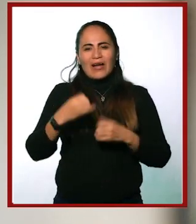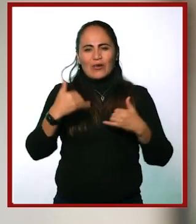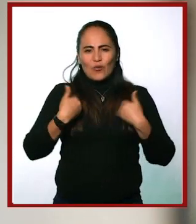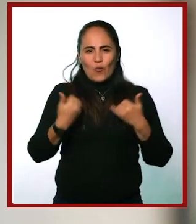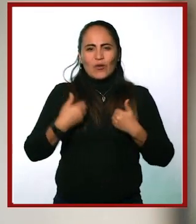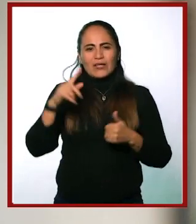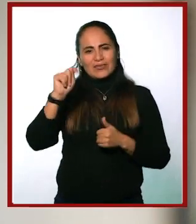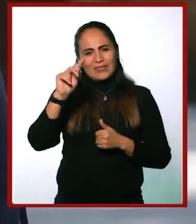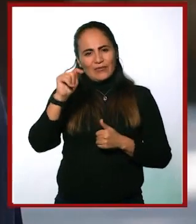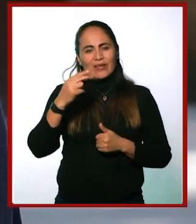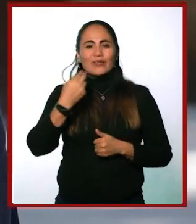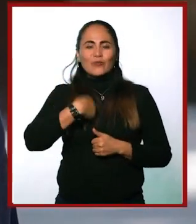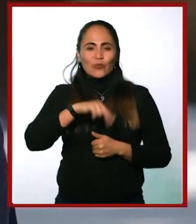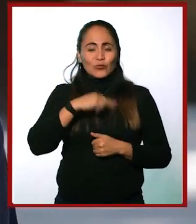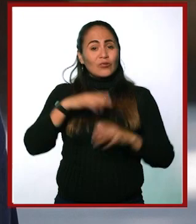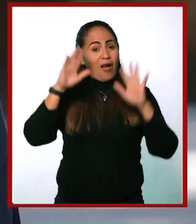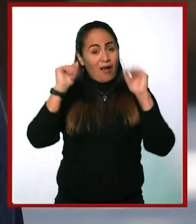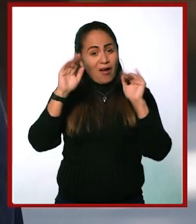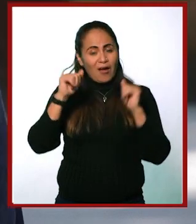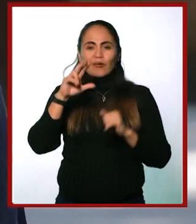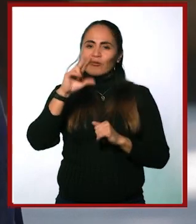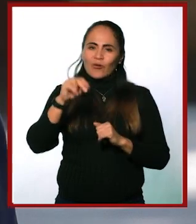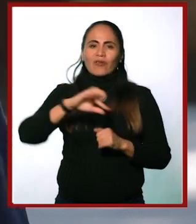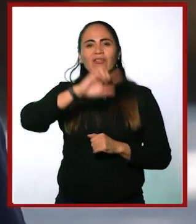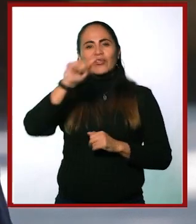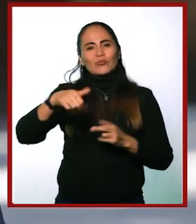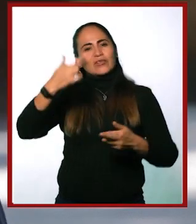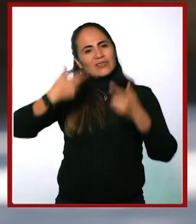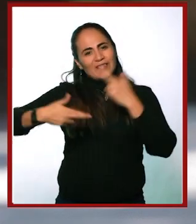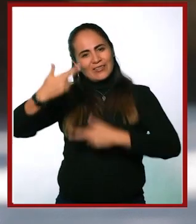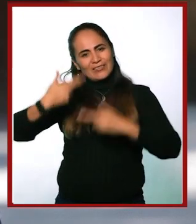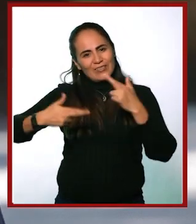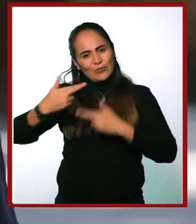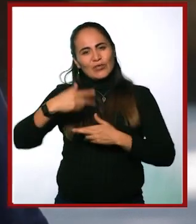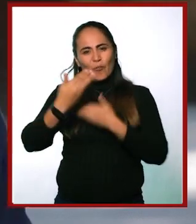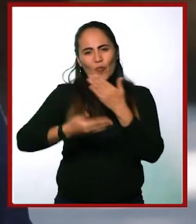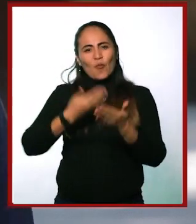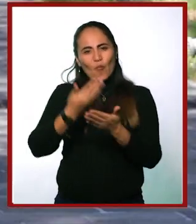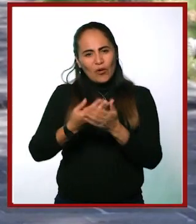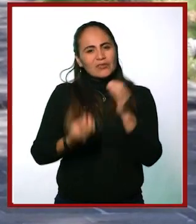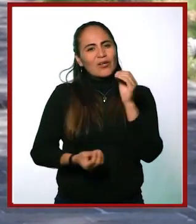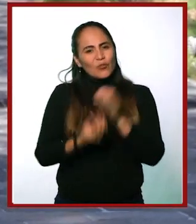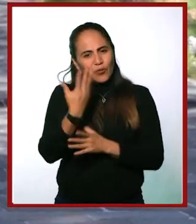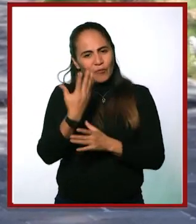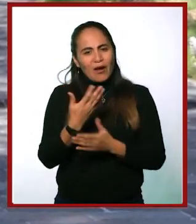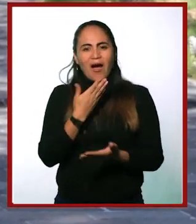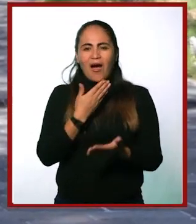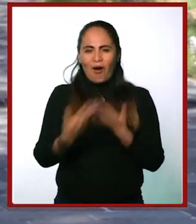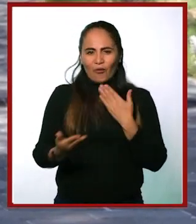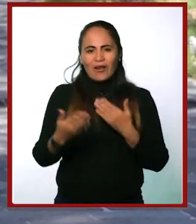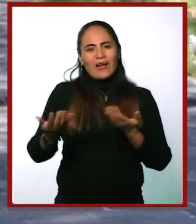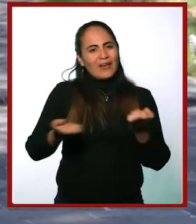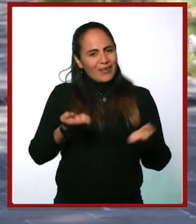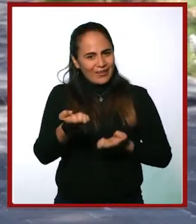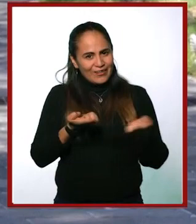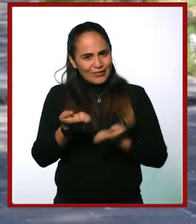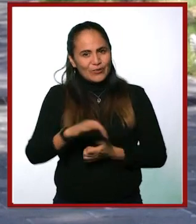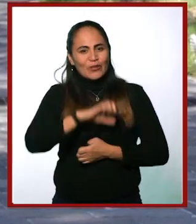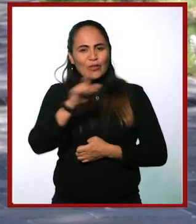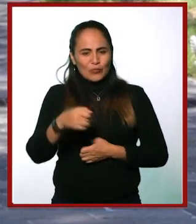sociales de Jóvenes en TV. Nosotros no nos despedimos, regresamos más adelante con otra propuesta. Por el momento, después de la